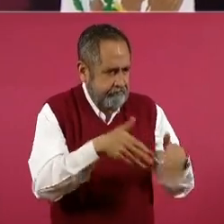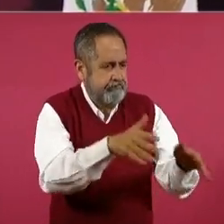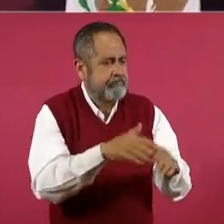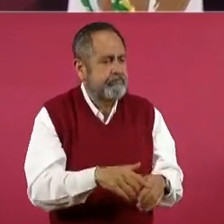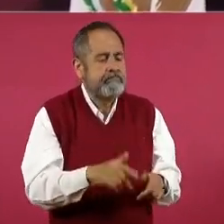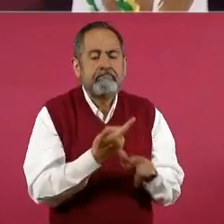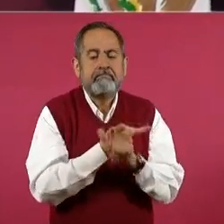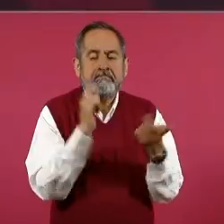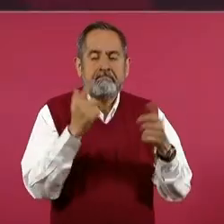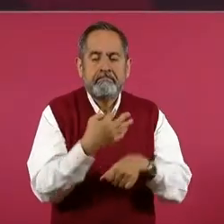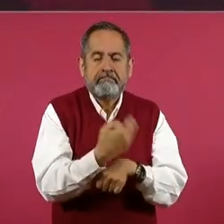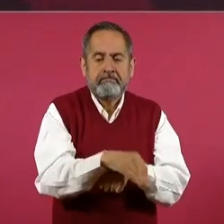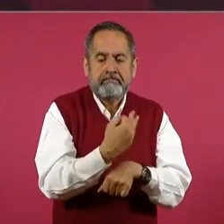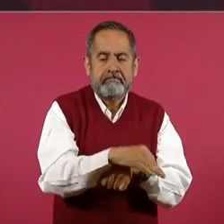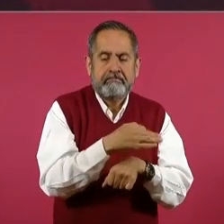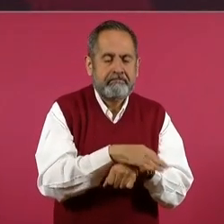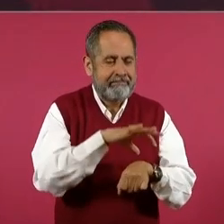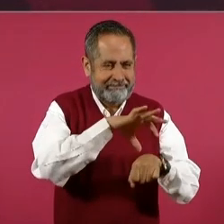condicionada